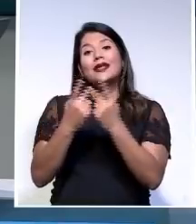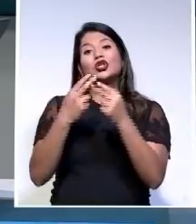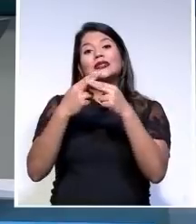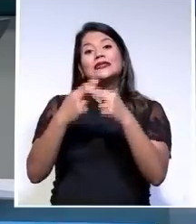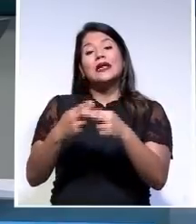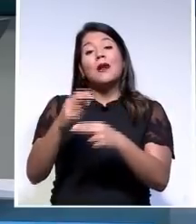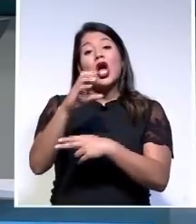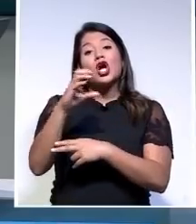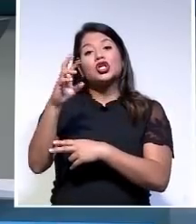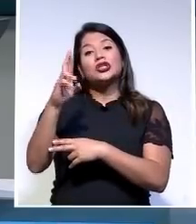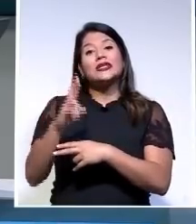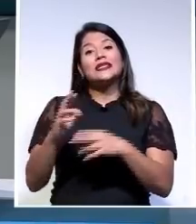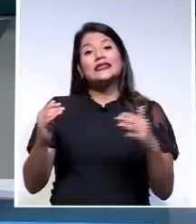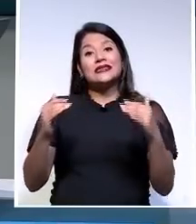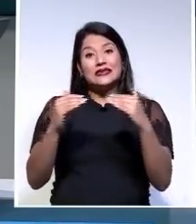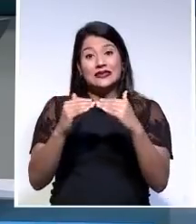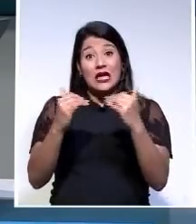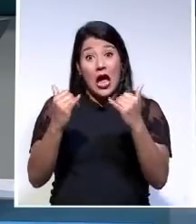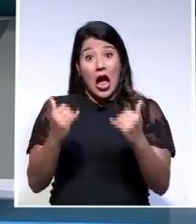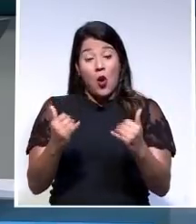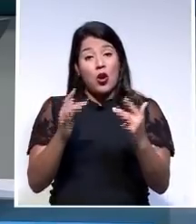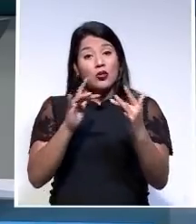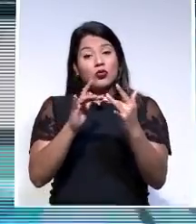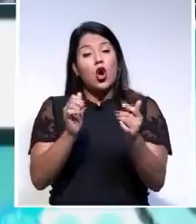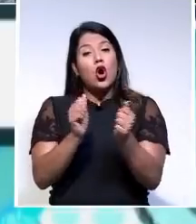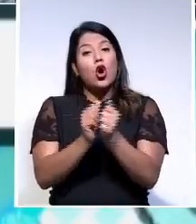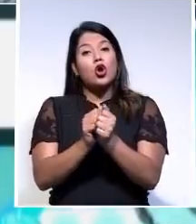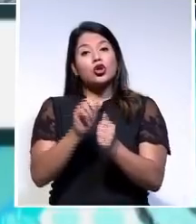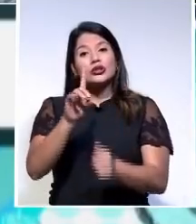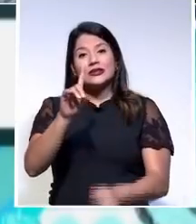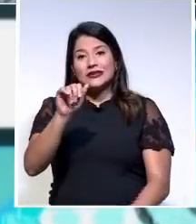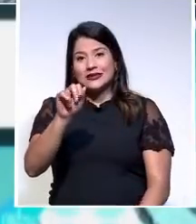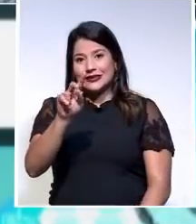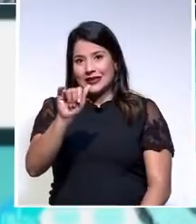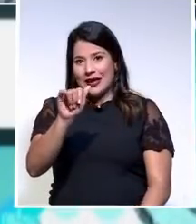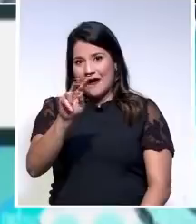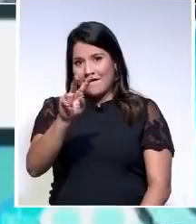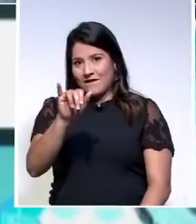Vamos ahora con nuestro compañero David Robertson.